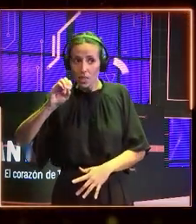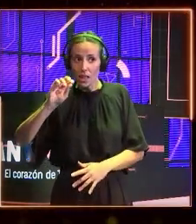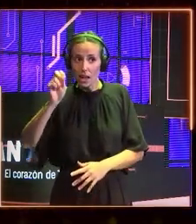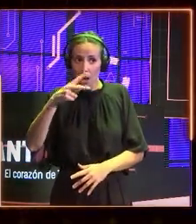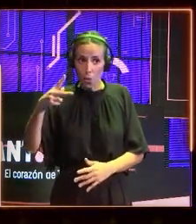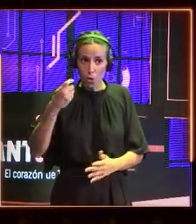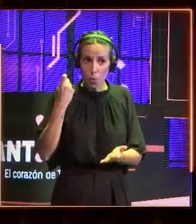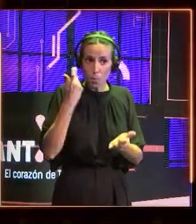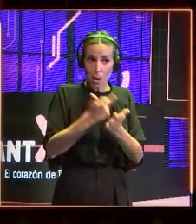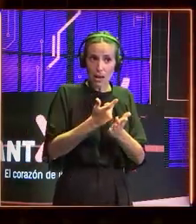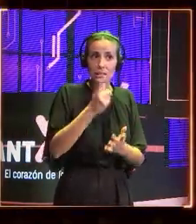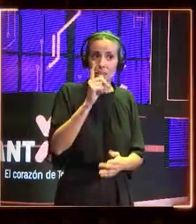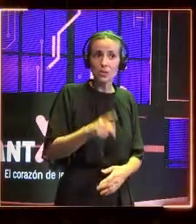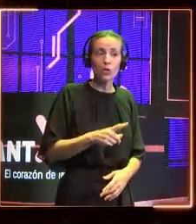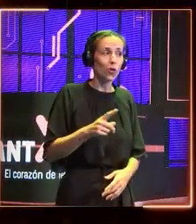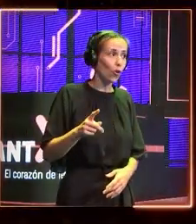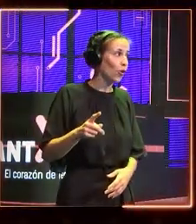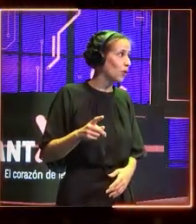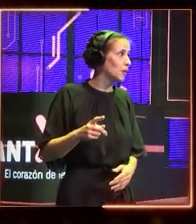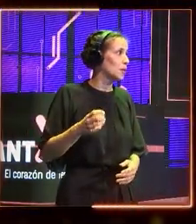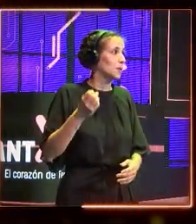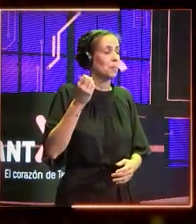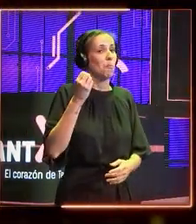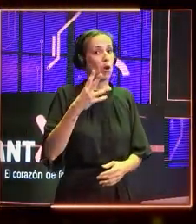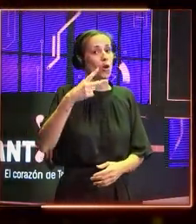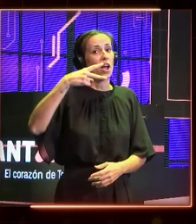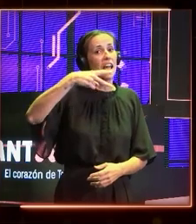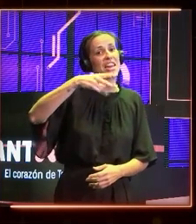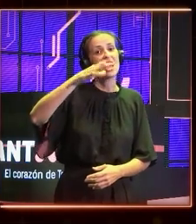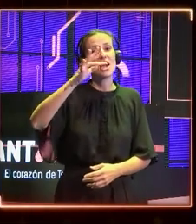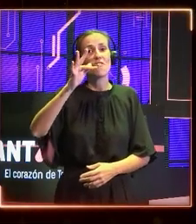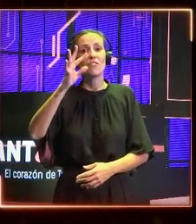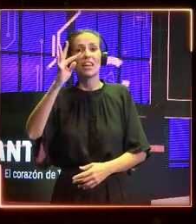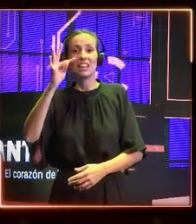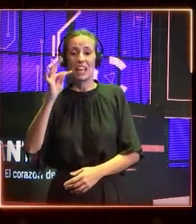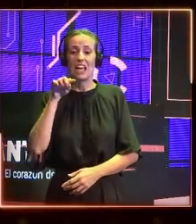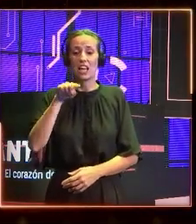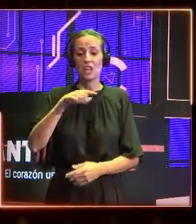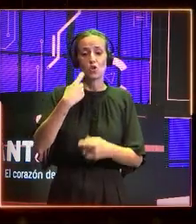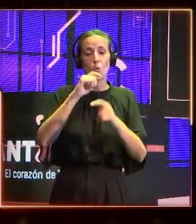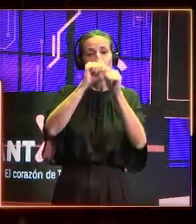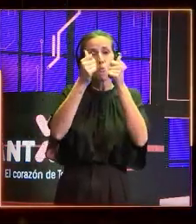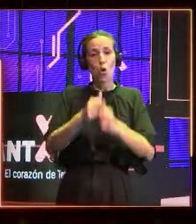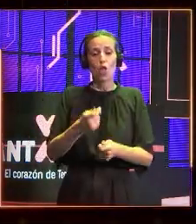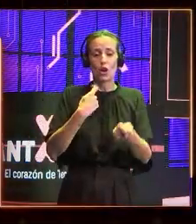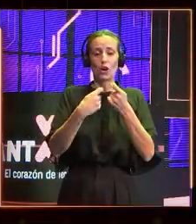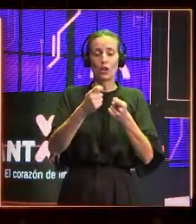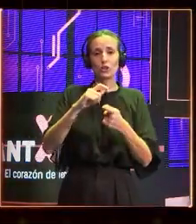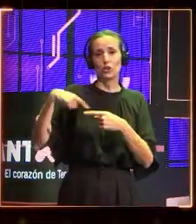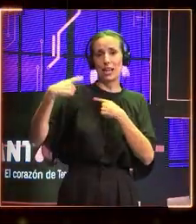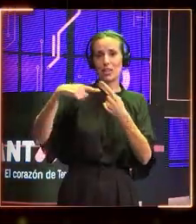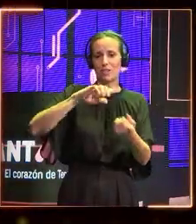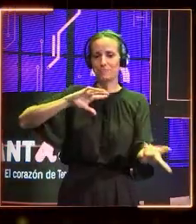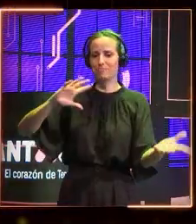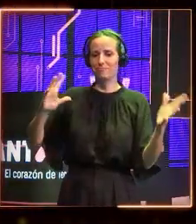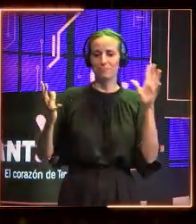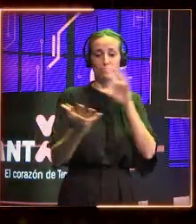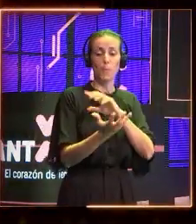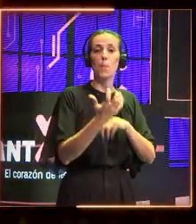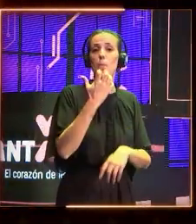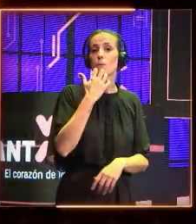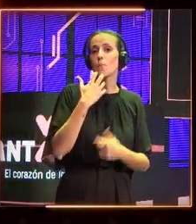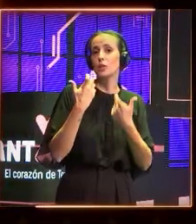no alguna otra persona Sí pues bueno los nfts están transformando modelos de negocio tradicionales como es el como es el sector de la